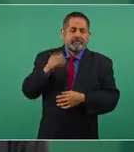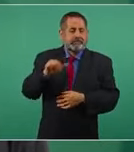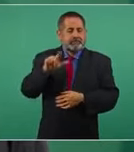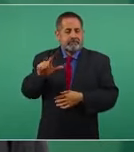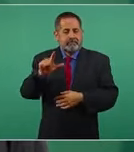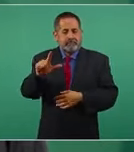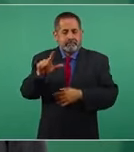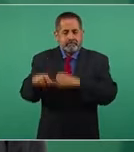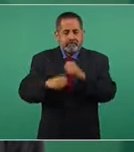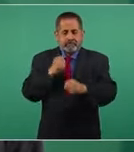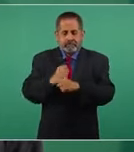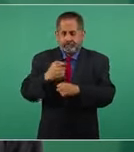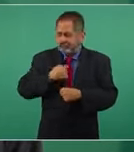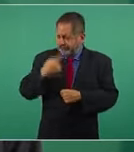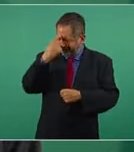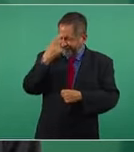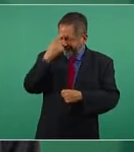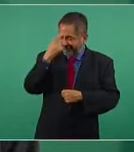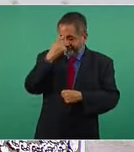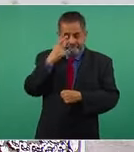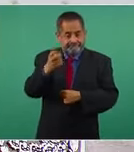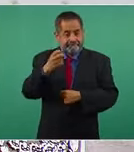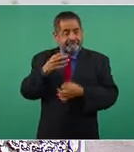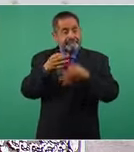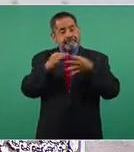17 años,